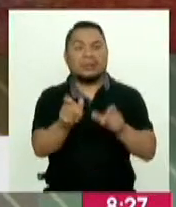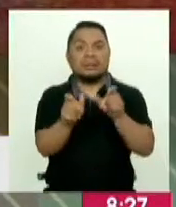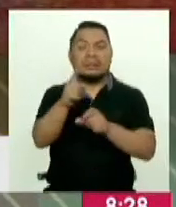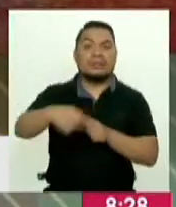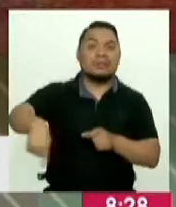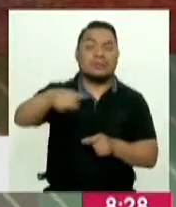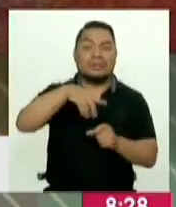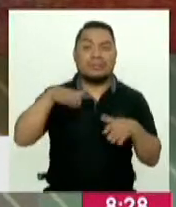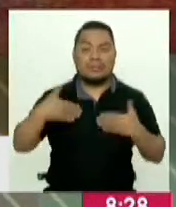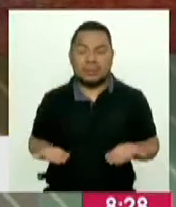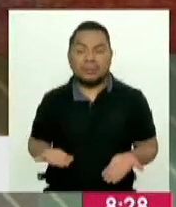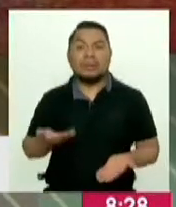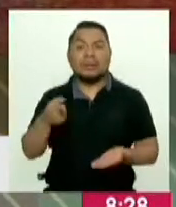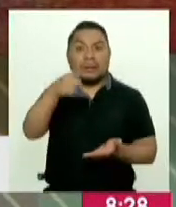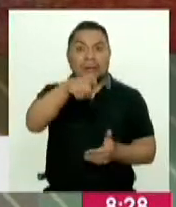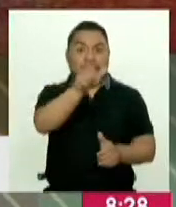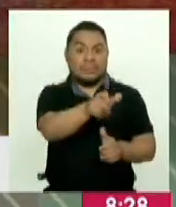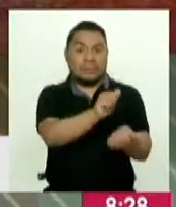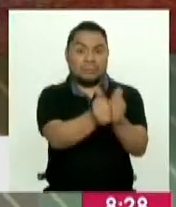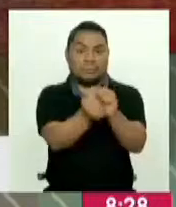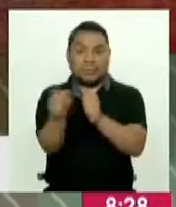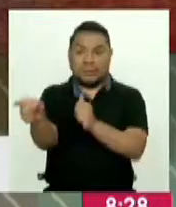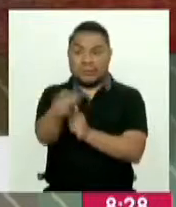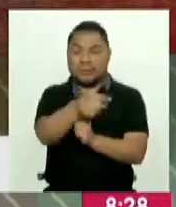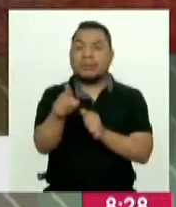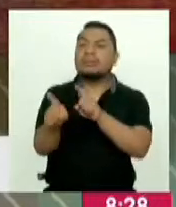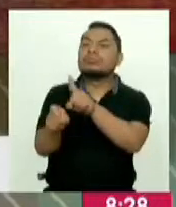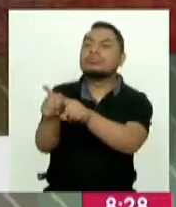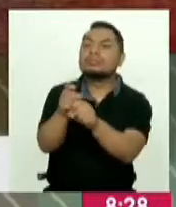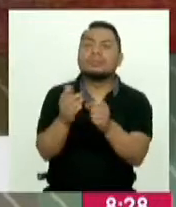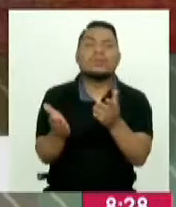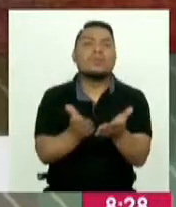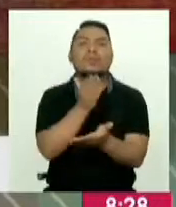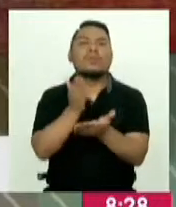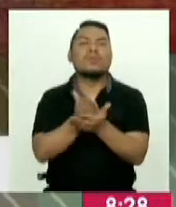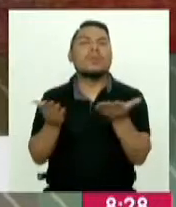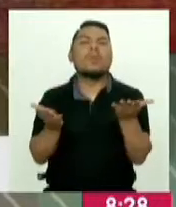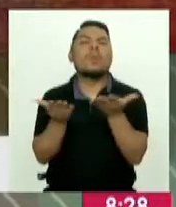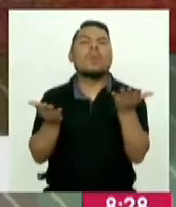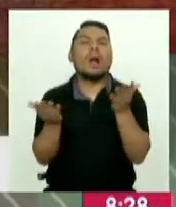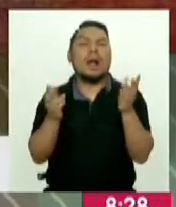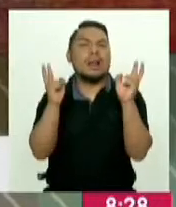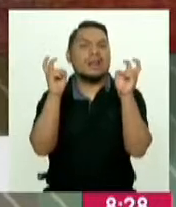pueda plantearle a los candidatos cuáles son los temas de preocupación, ¿no?